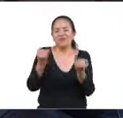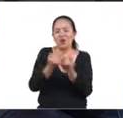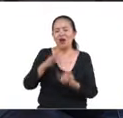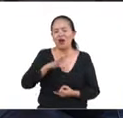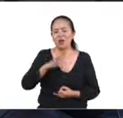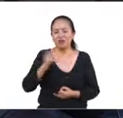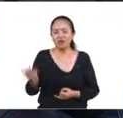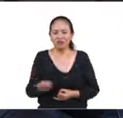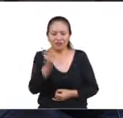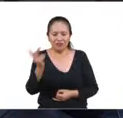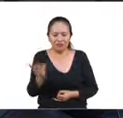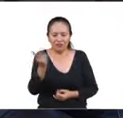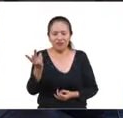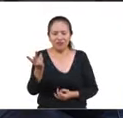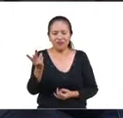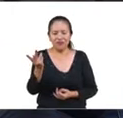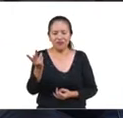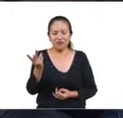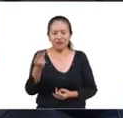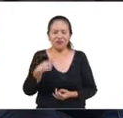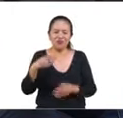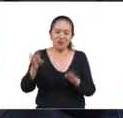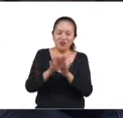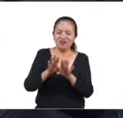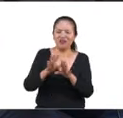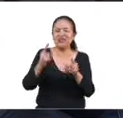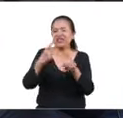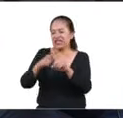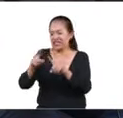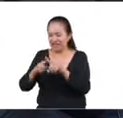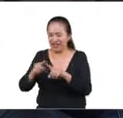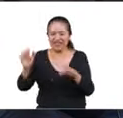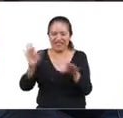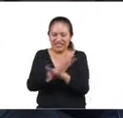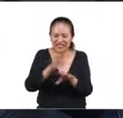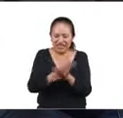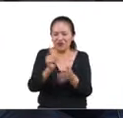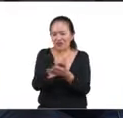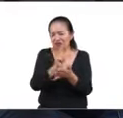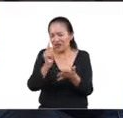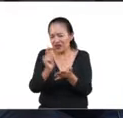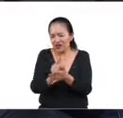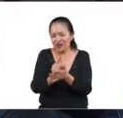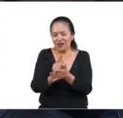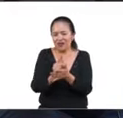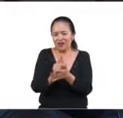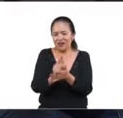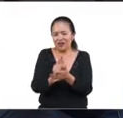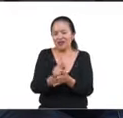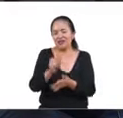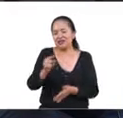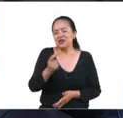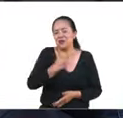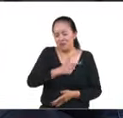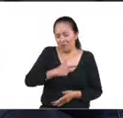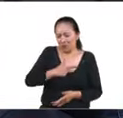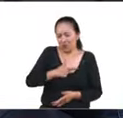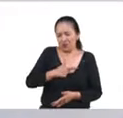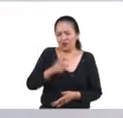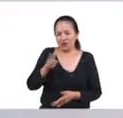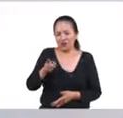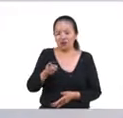pregunta pendiente sobre las reformas que estaban quedando ahí pendientes. Entonces sí me gustaría retomar lo que